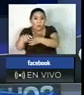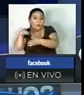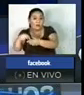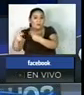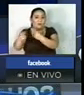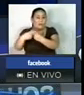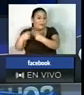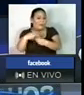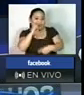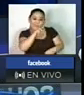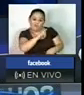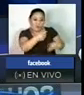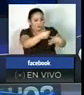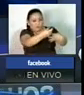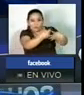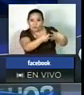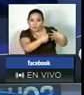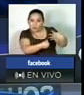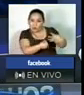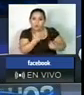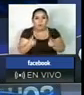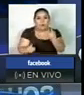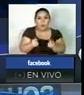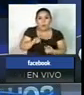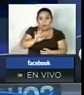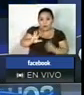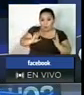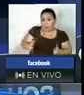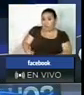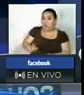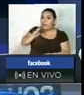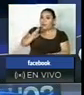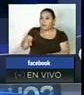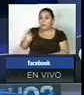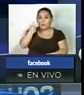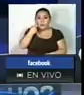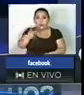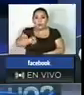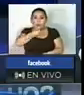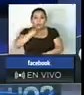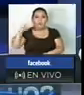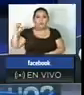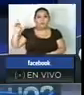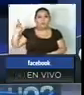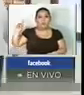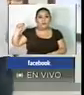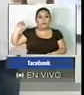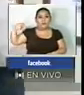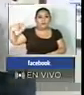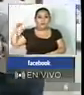esta sea derogada. Conozcamos también cuál fue la respuesta del gobierno. Cristófer Cornejo con los detalles.